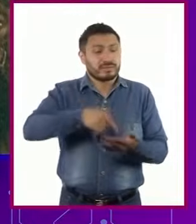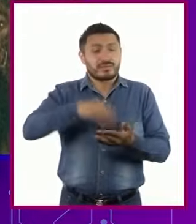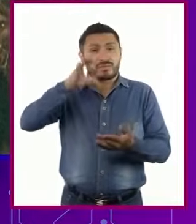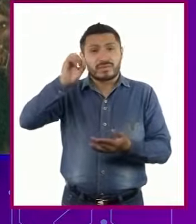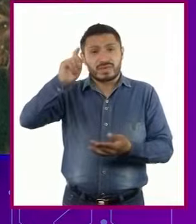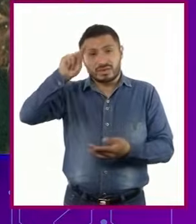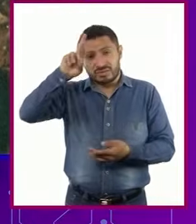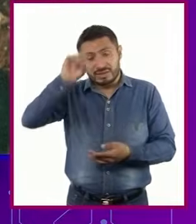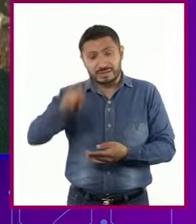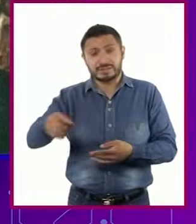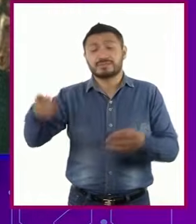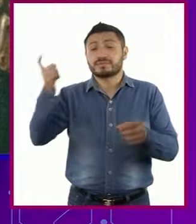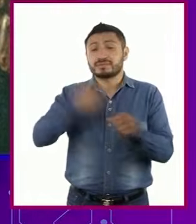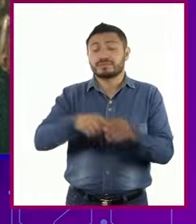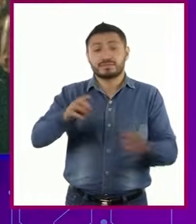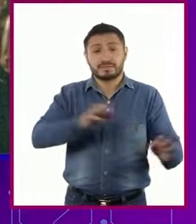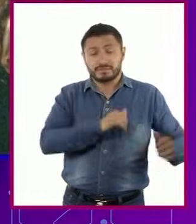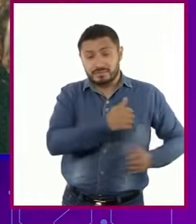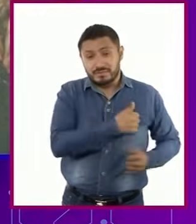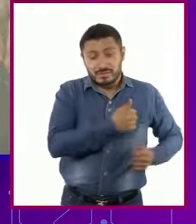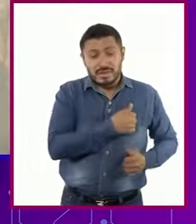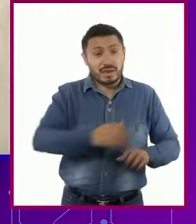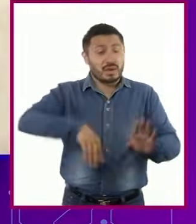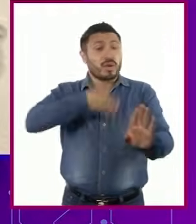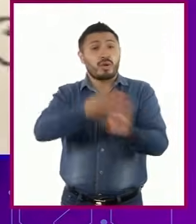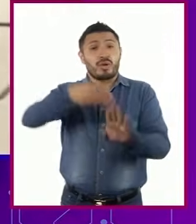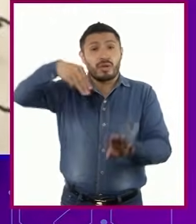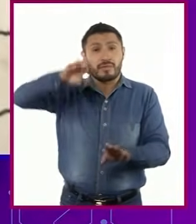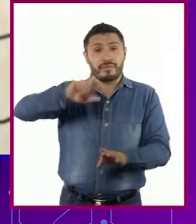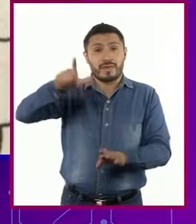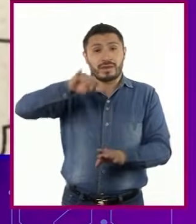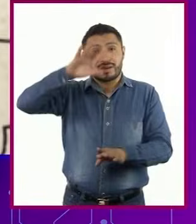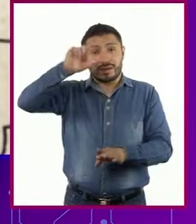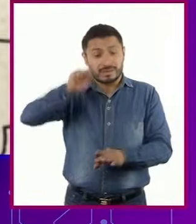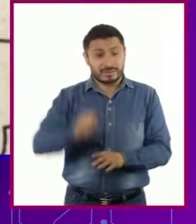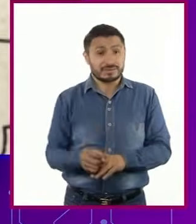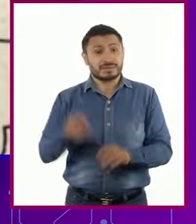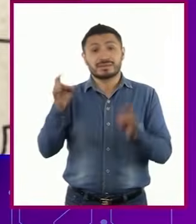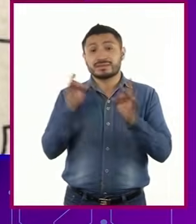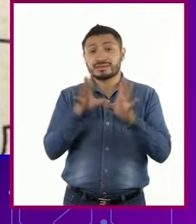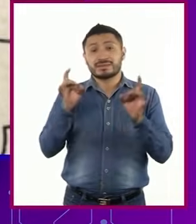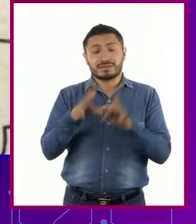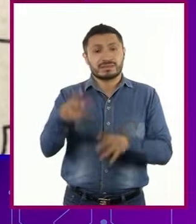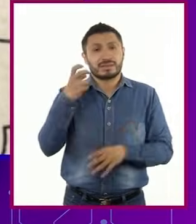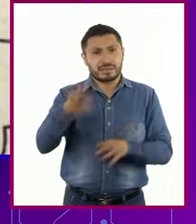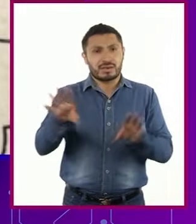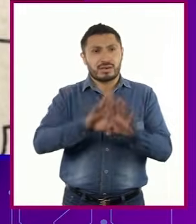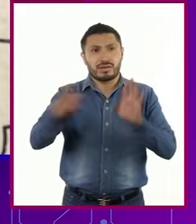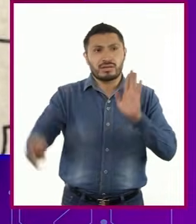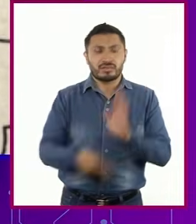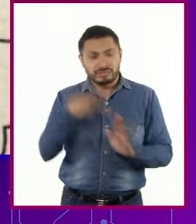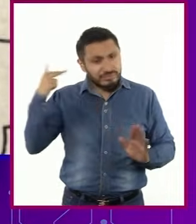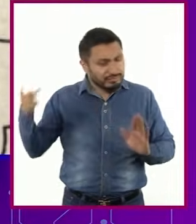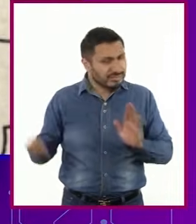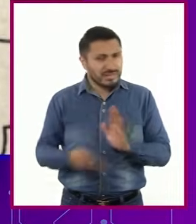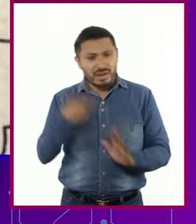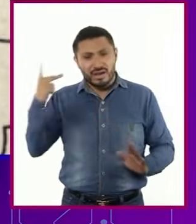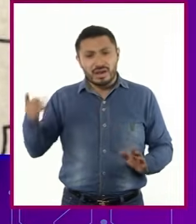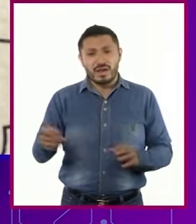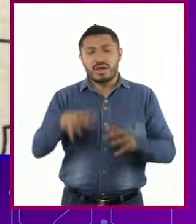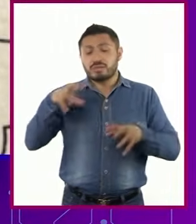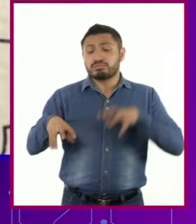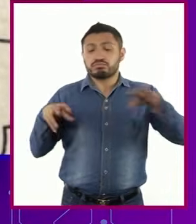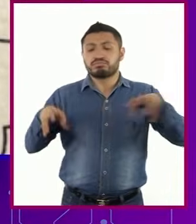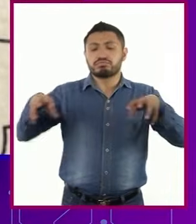su primera alianza militar en contra de los mexicas. Esta situación se repitió en un gran número de